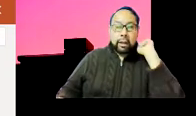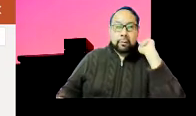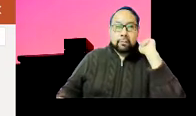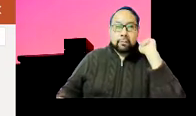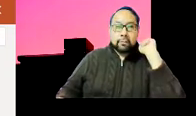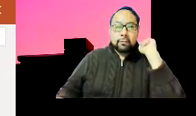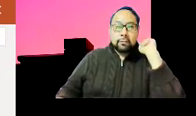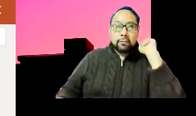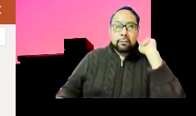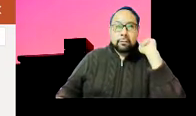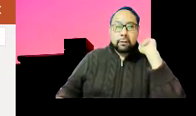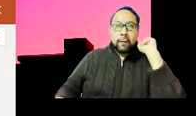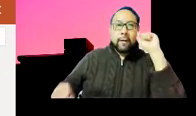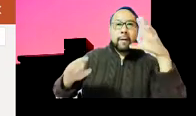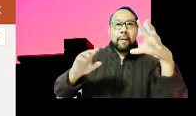come la torta.